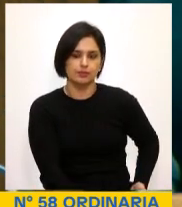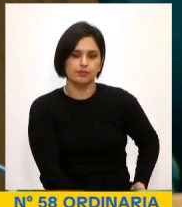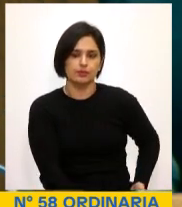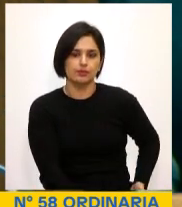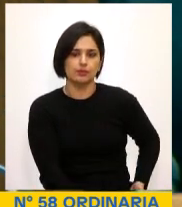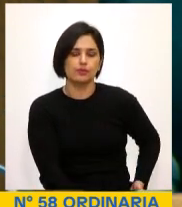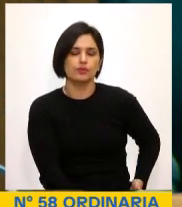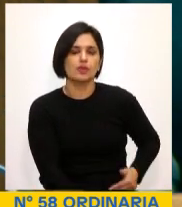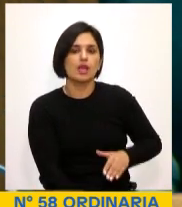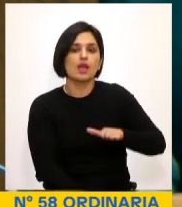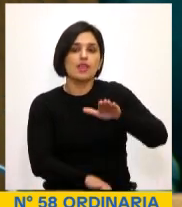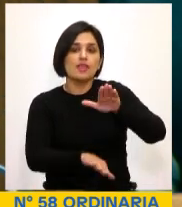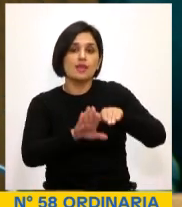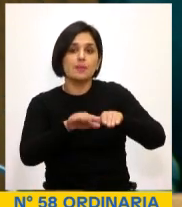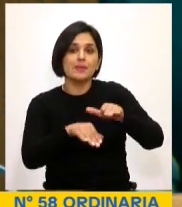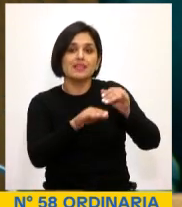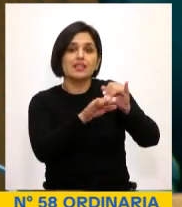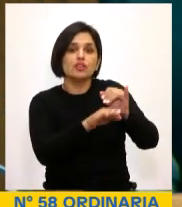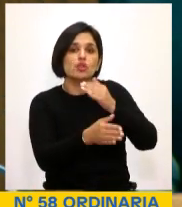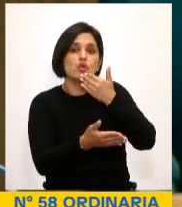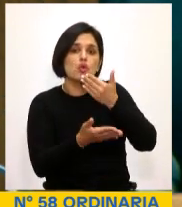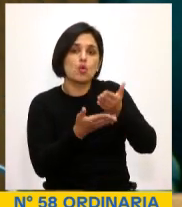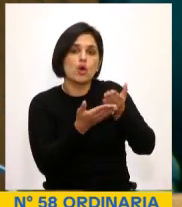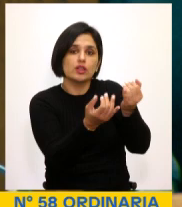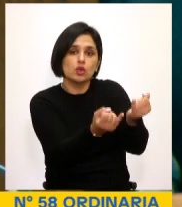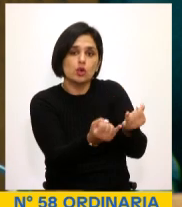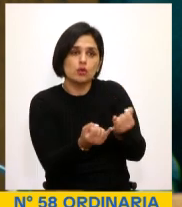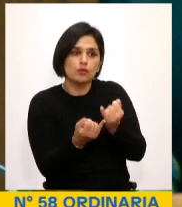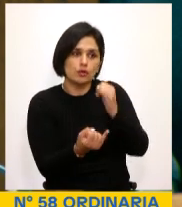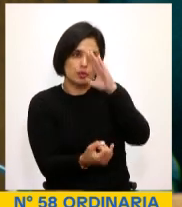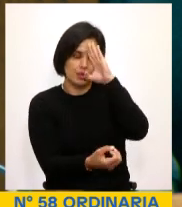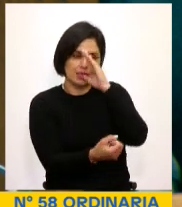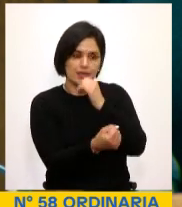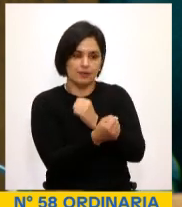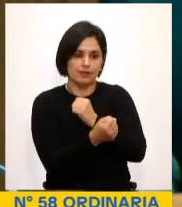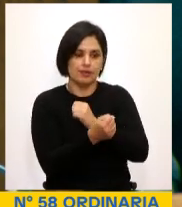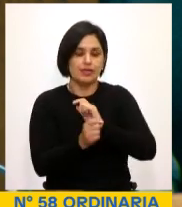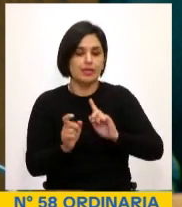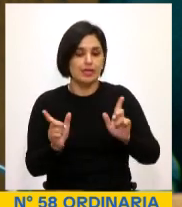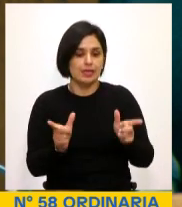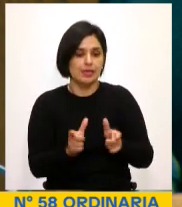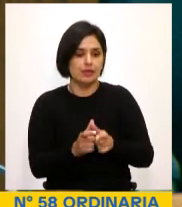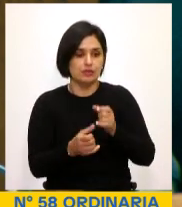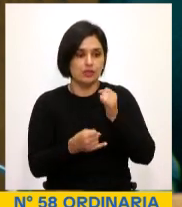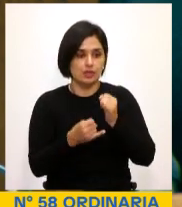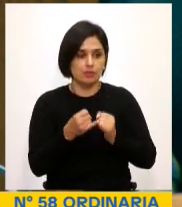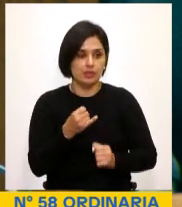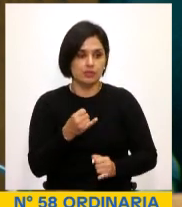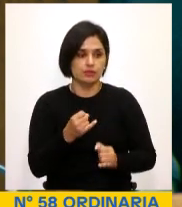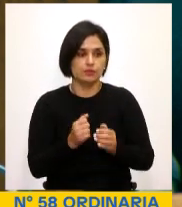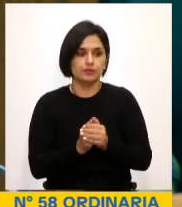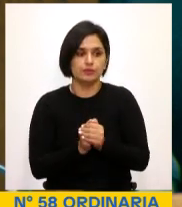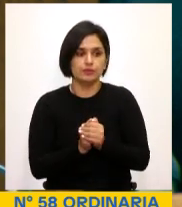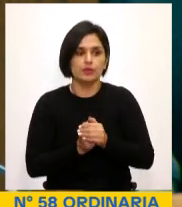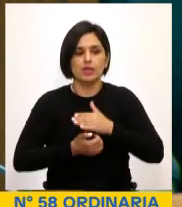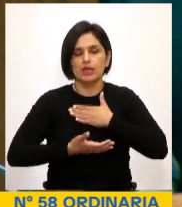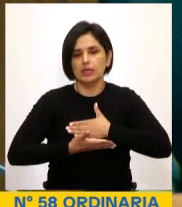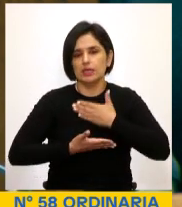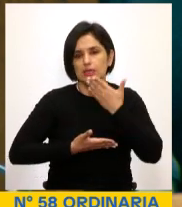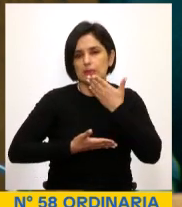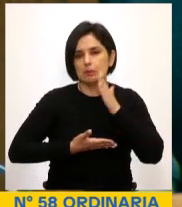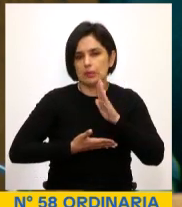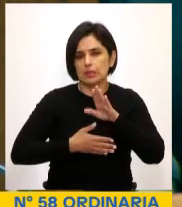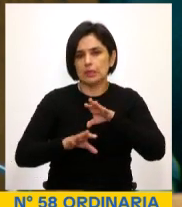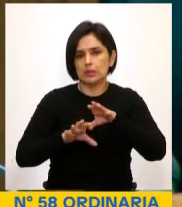de carabineros la reducción del tiempo permitido para llevar a cabo el proceso funerario Busca optimizar los recursos